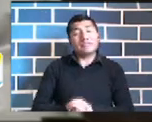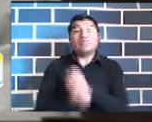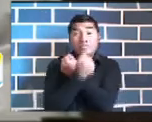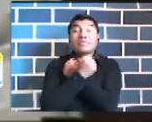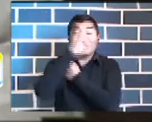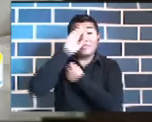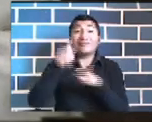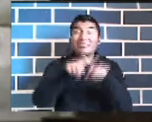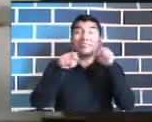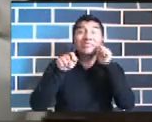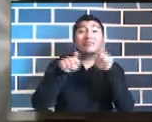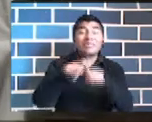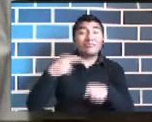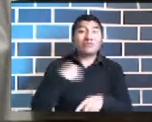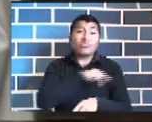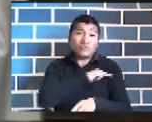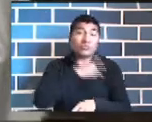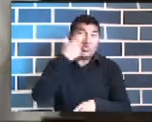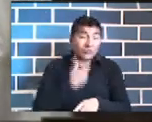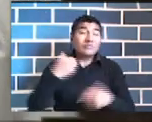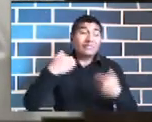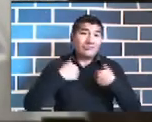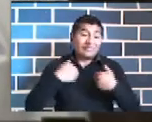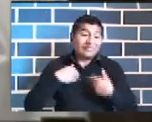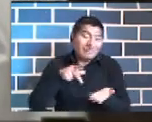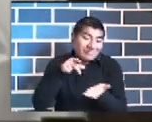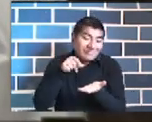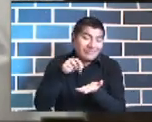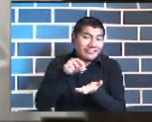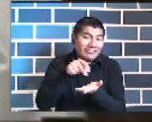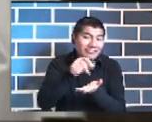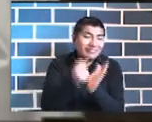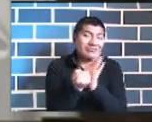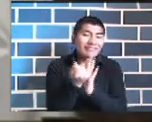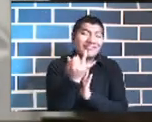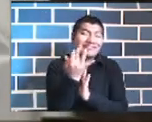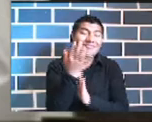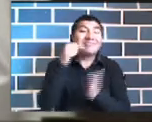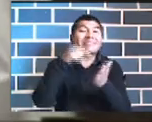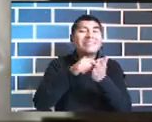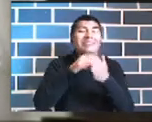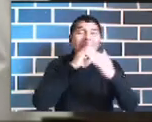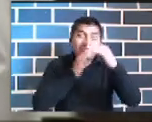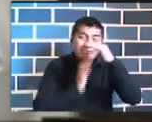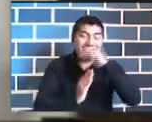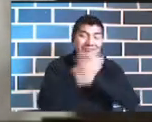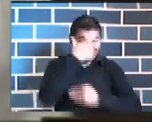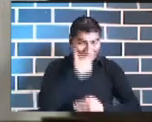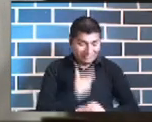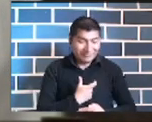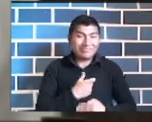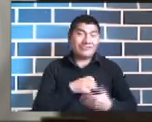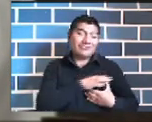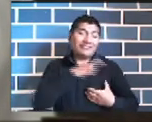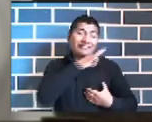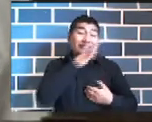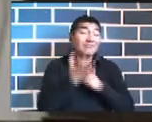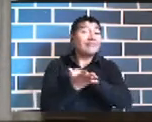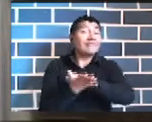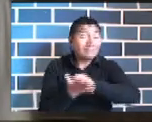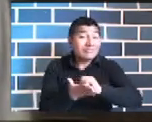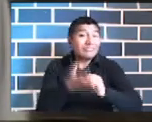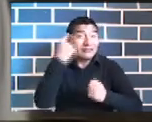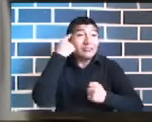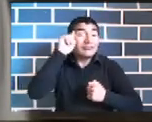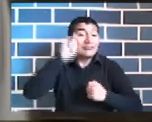Queridos hermanos, nosotros tenemos que cultivar esa humildad producida por el Espíritu Santo